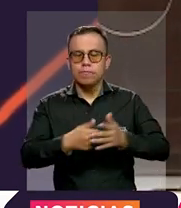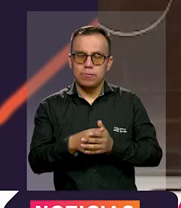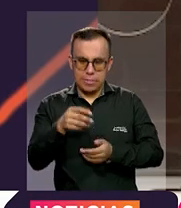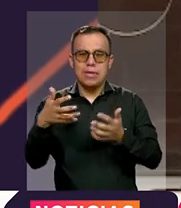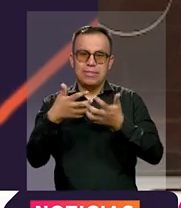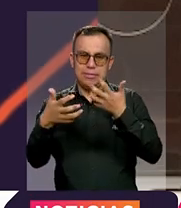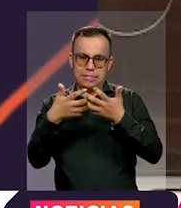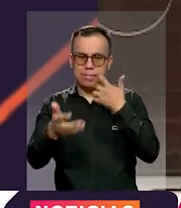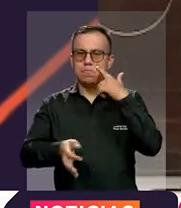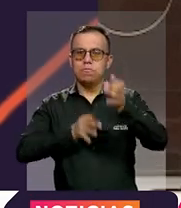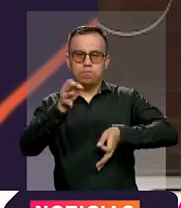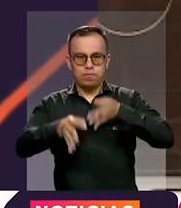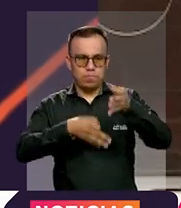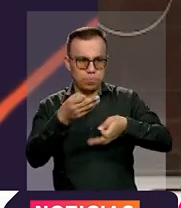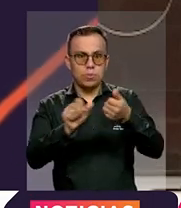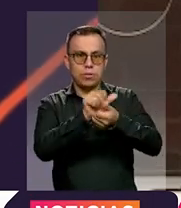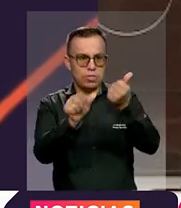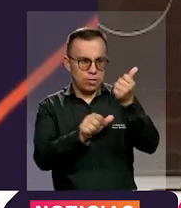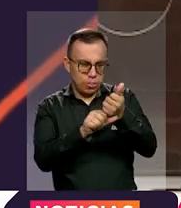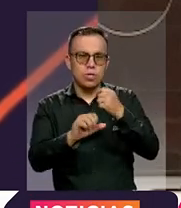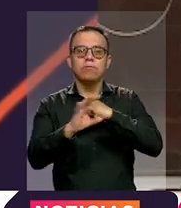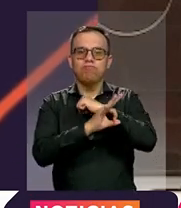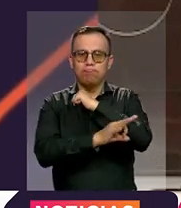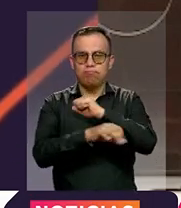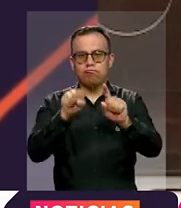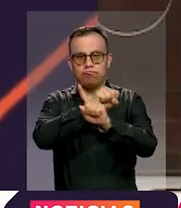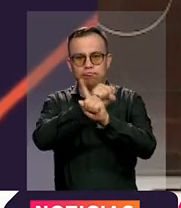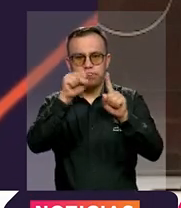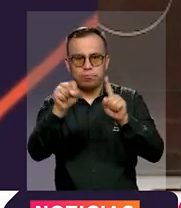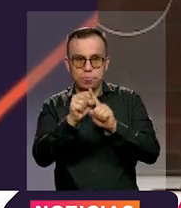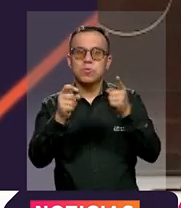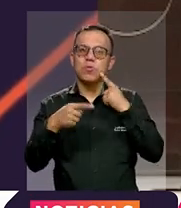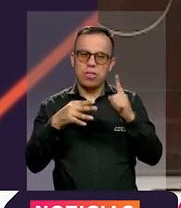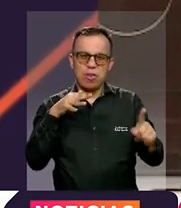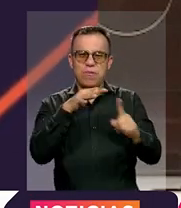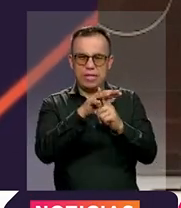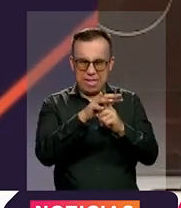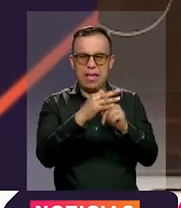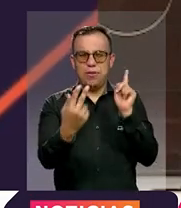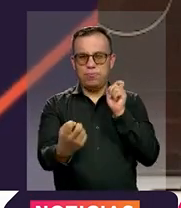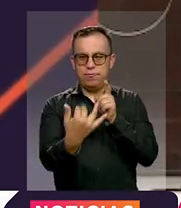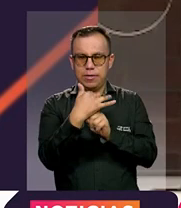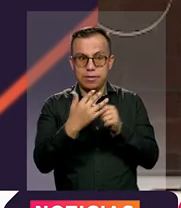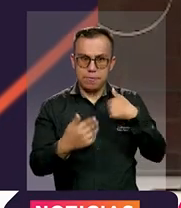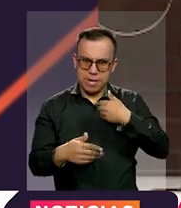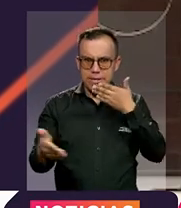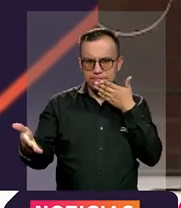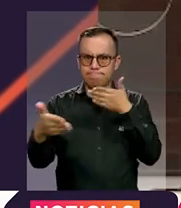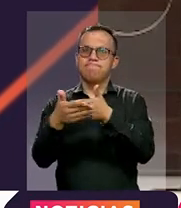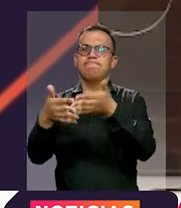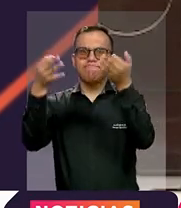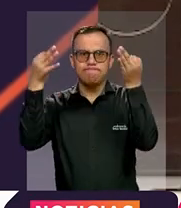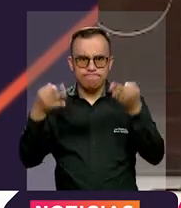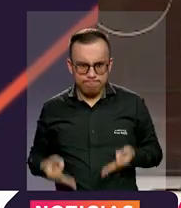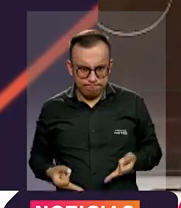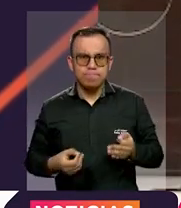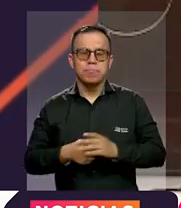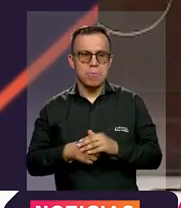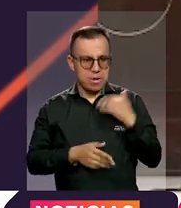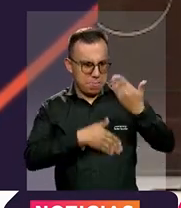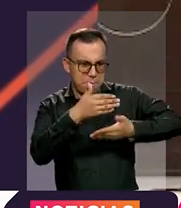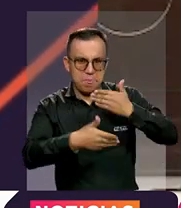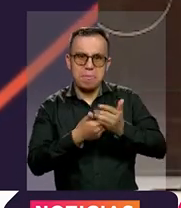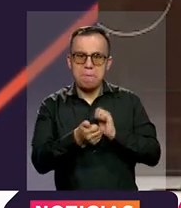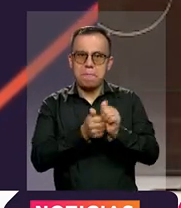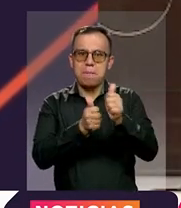distrital de cuidado también les ofrece asistencia psicosocial y jurídica cuando han sufrido violencias, para que las denuncien, para que las superemos juntas,